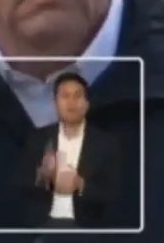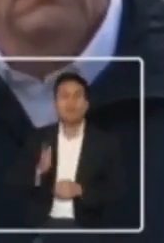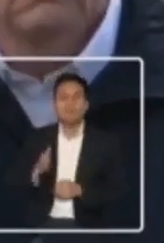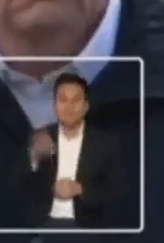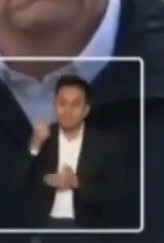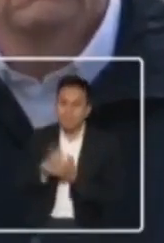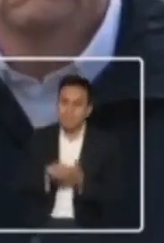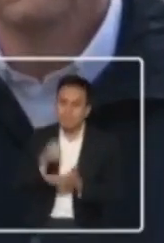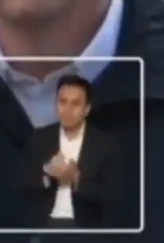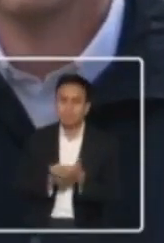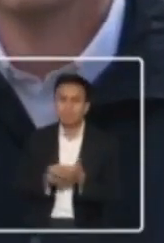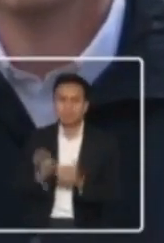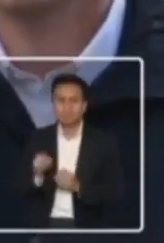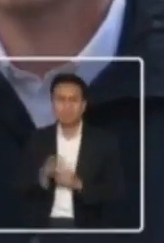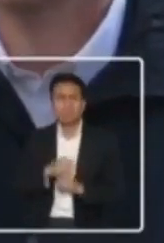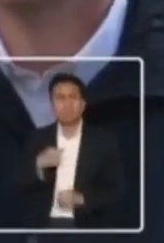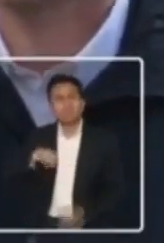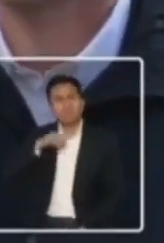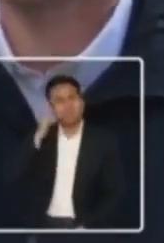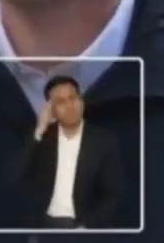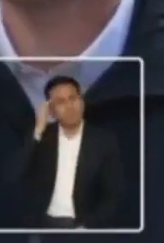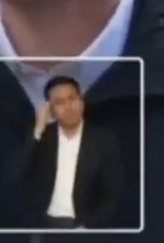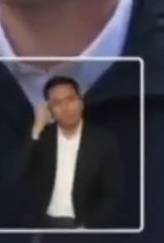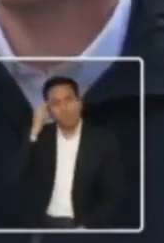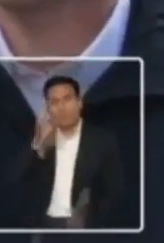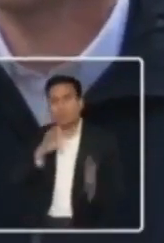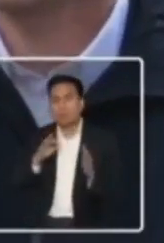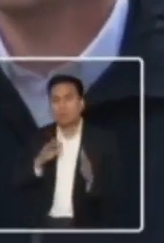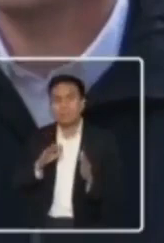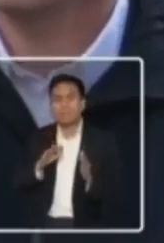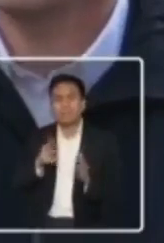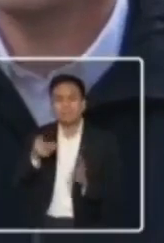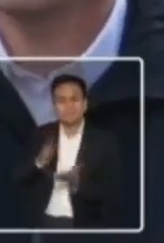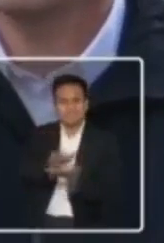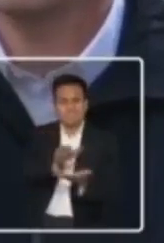peleando. No sabemos, pero probablemente este atentado